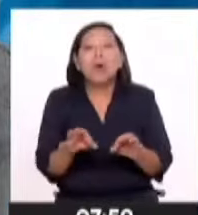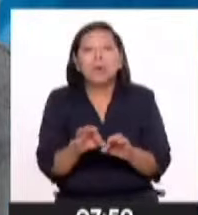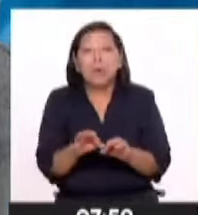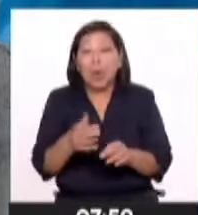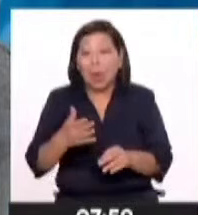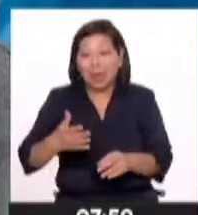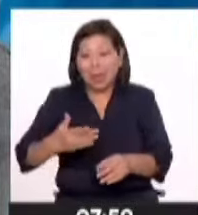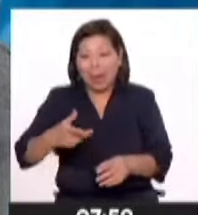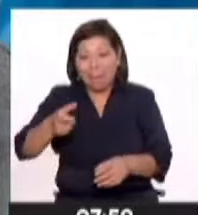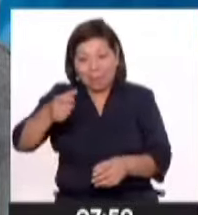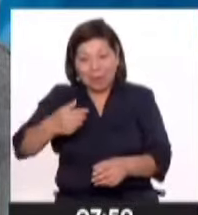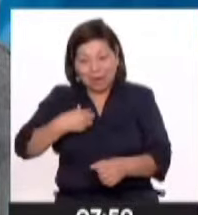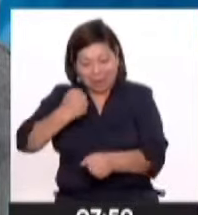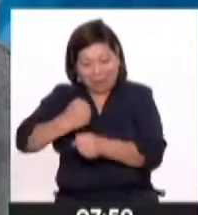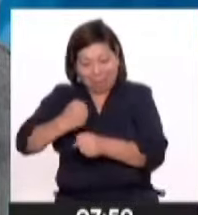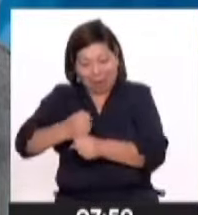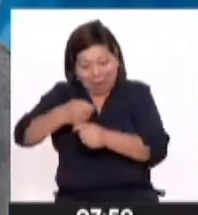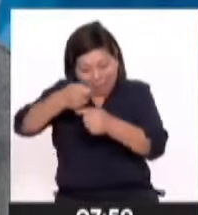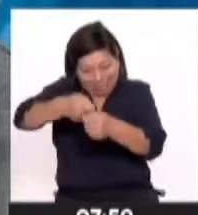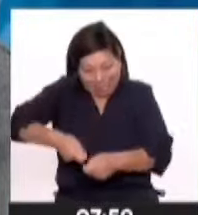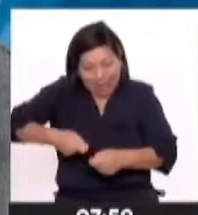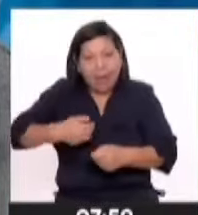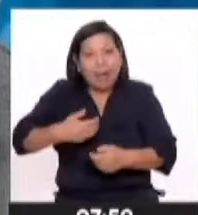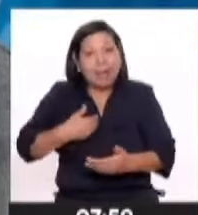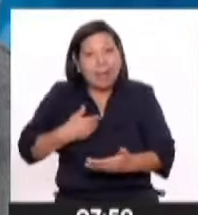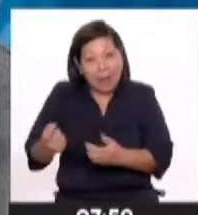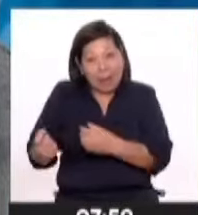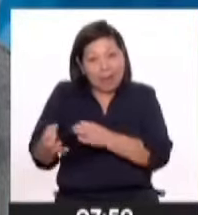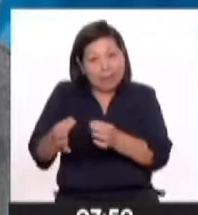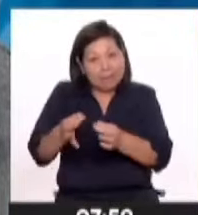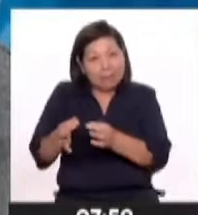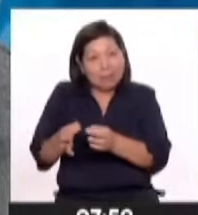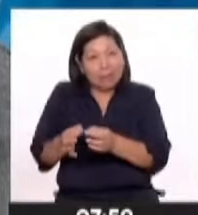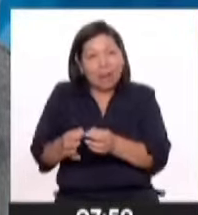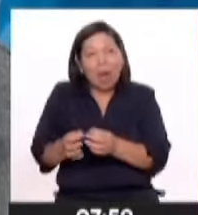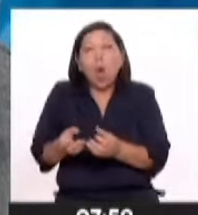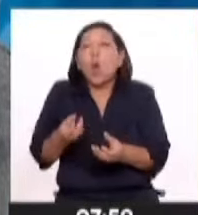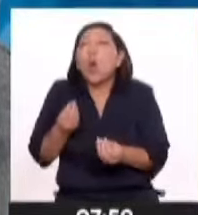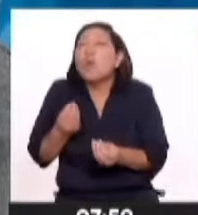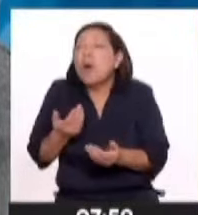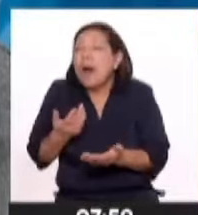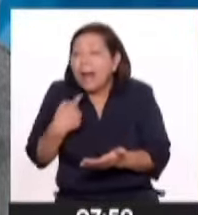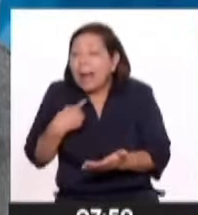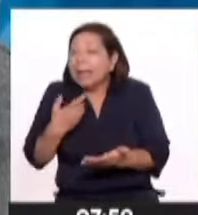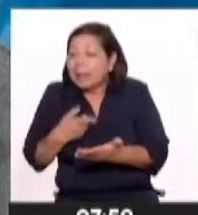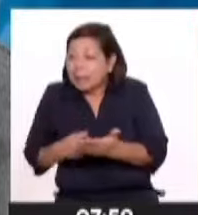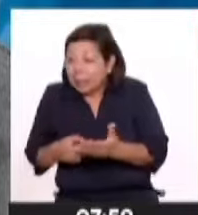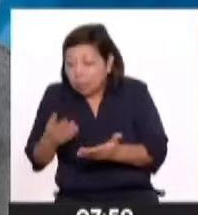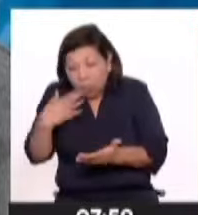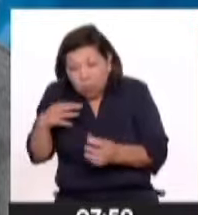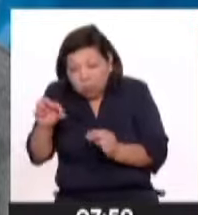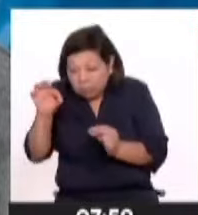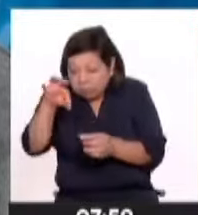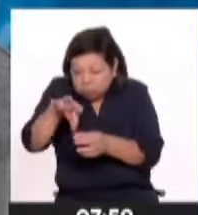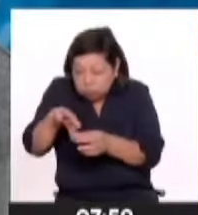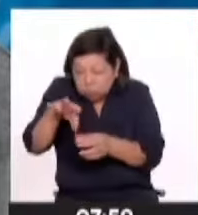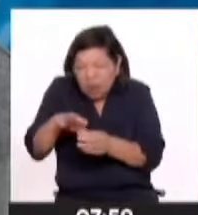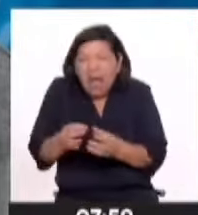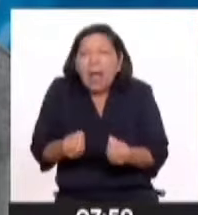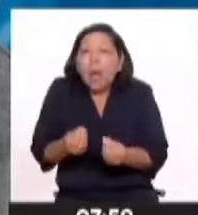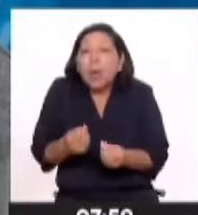productor primero lo tenga a la mano y lo sepa interpretar. Y una vez que lo sepa interpretar,